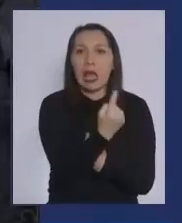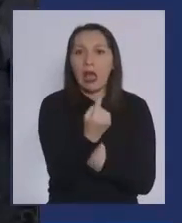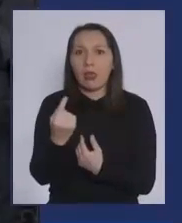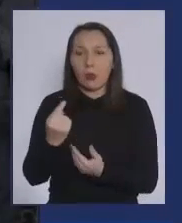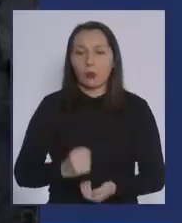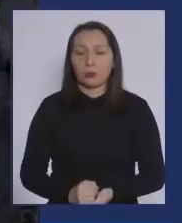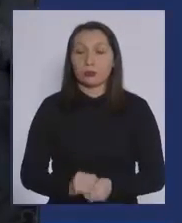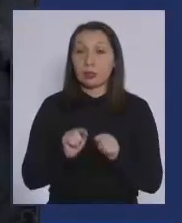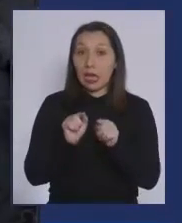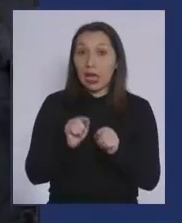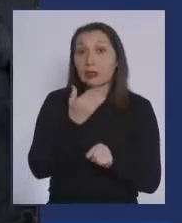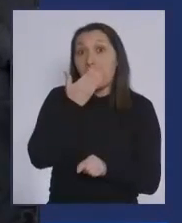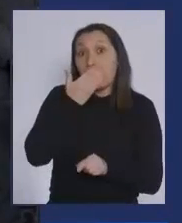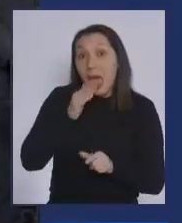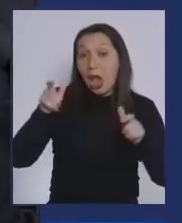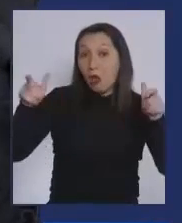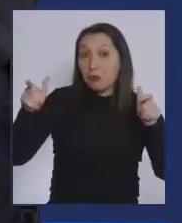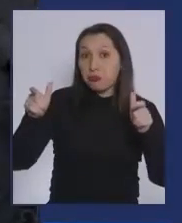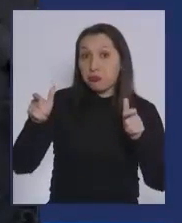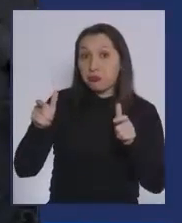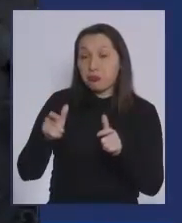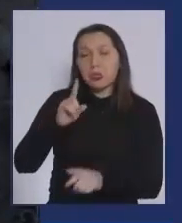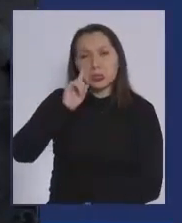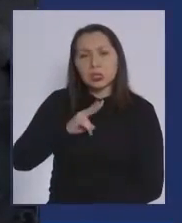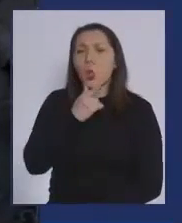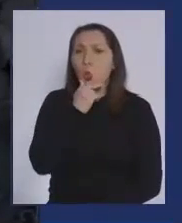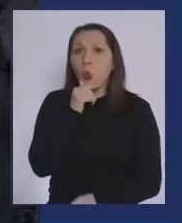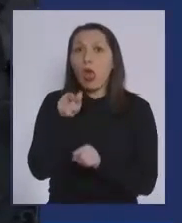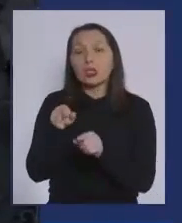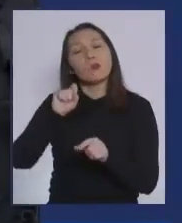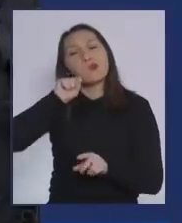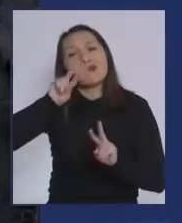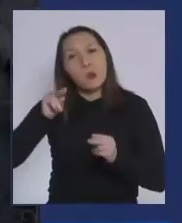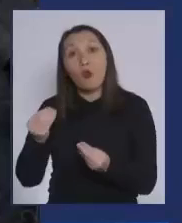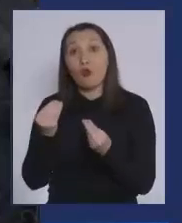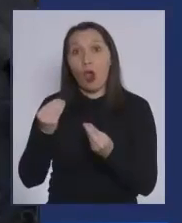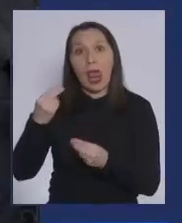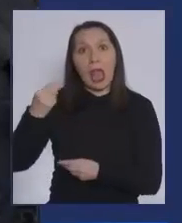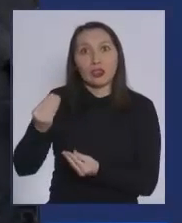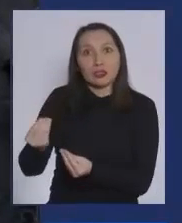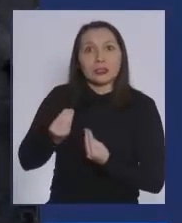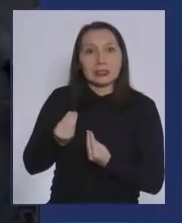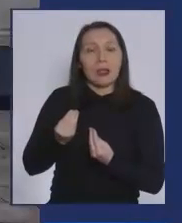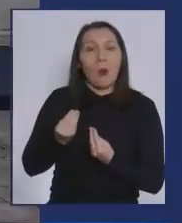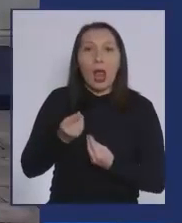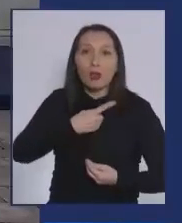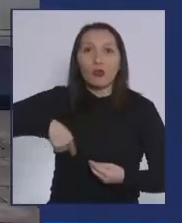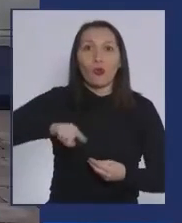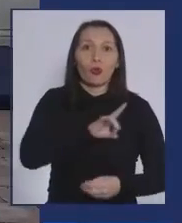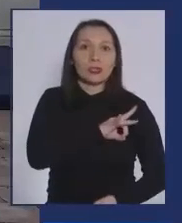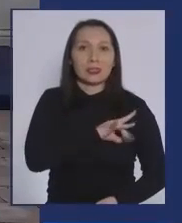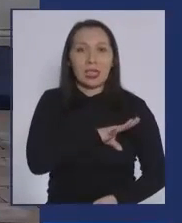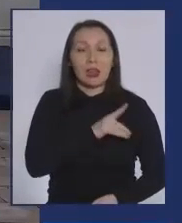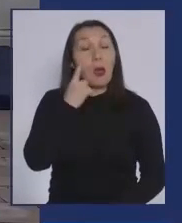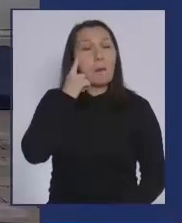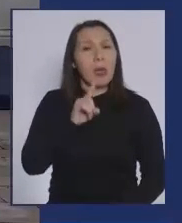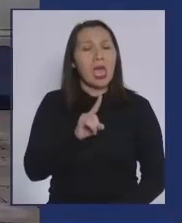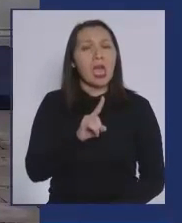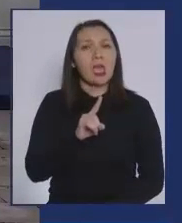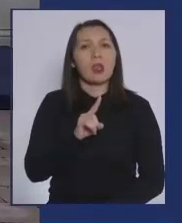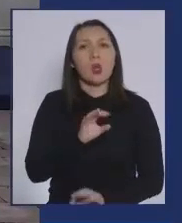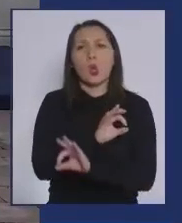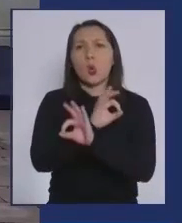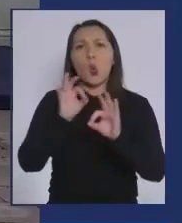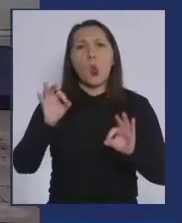esta mejoría es sin duda una buena noticia para todos los chilenos pero bajo ningún